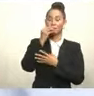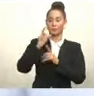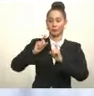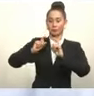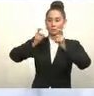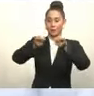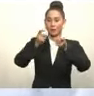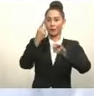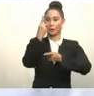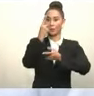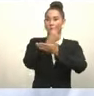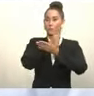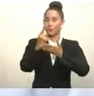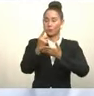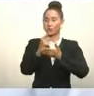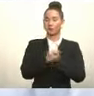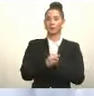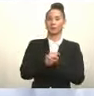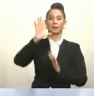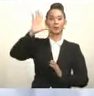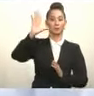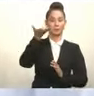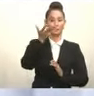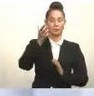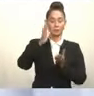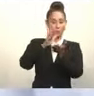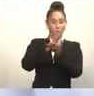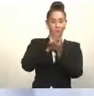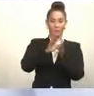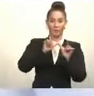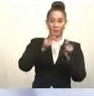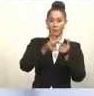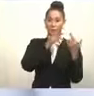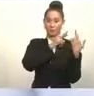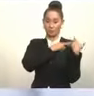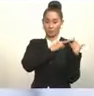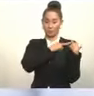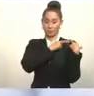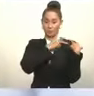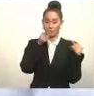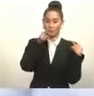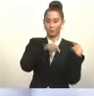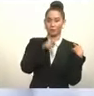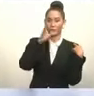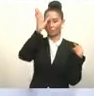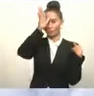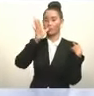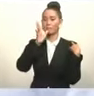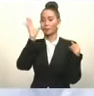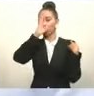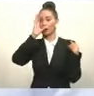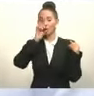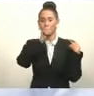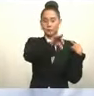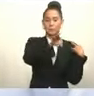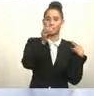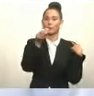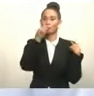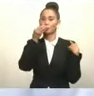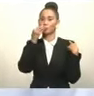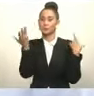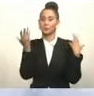entregados semanalmente. Y quinto, el centro educativo será el punto de contacto para entrega de los alimentos a su